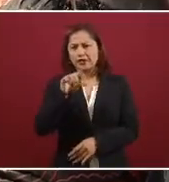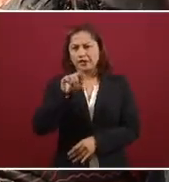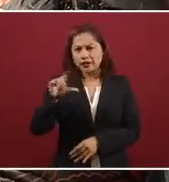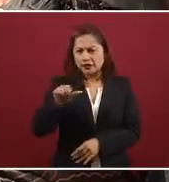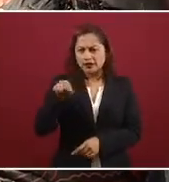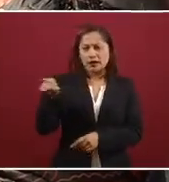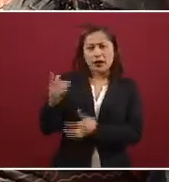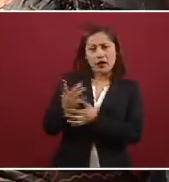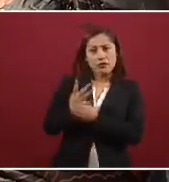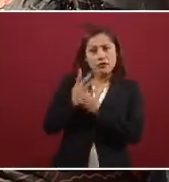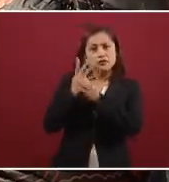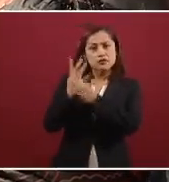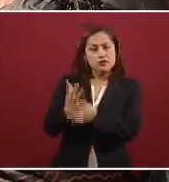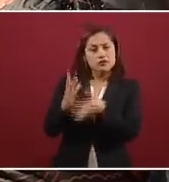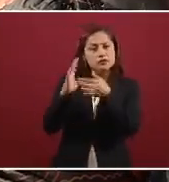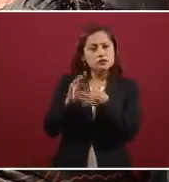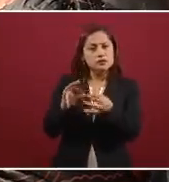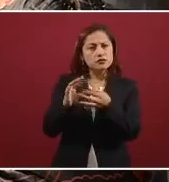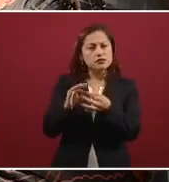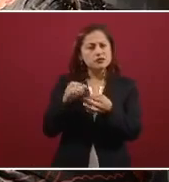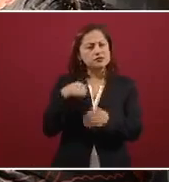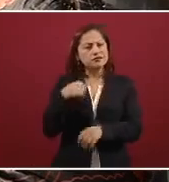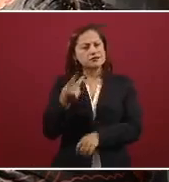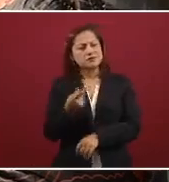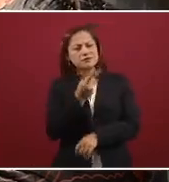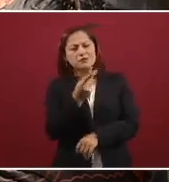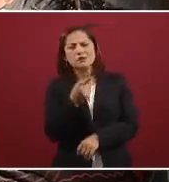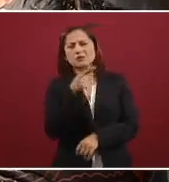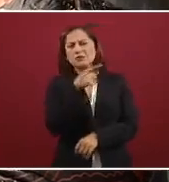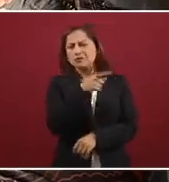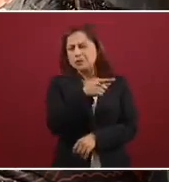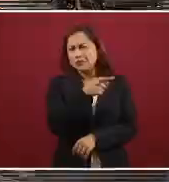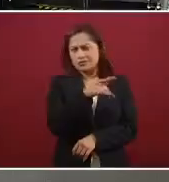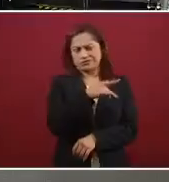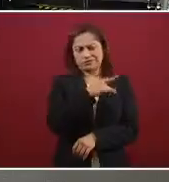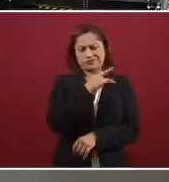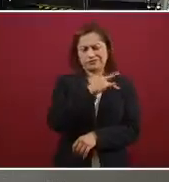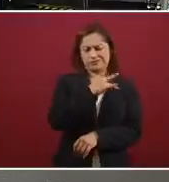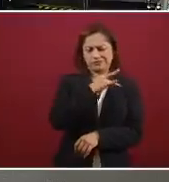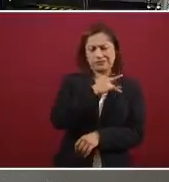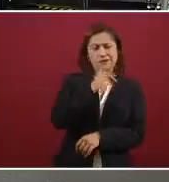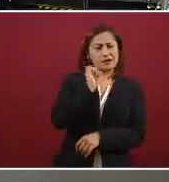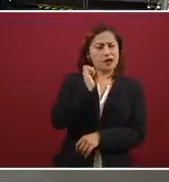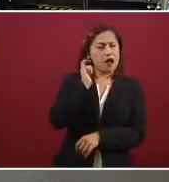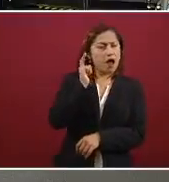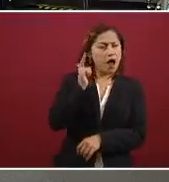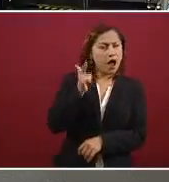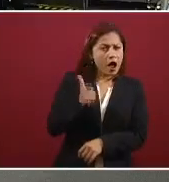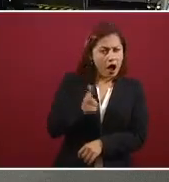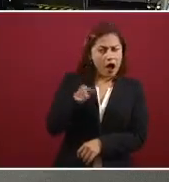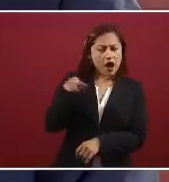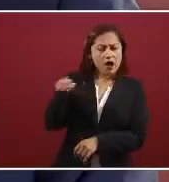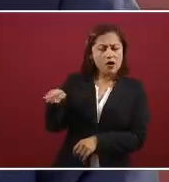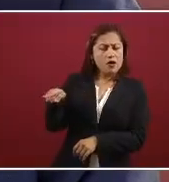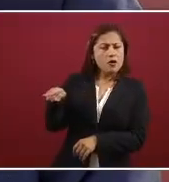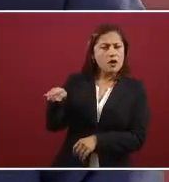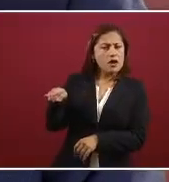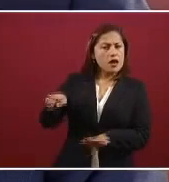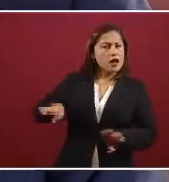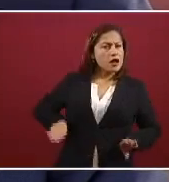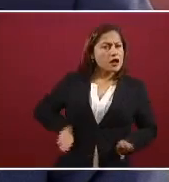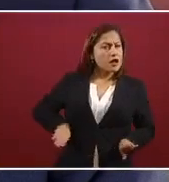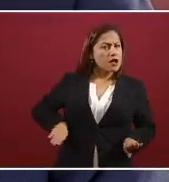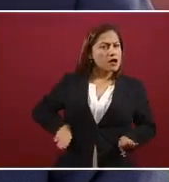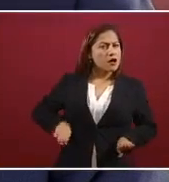hay un riesgo de que en algún momento él trabaje como lo hacían en el pasado